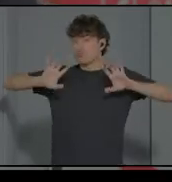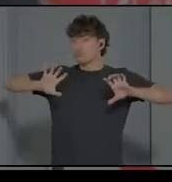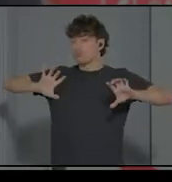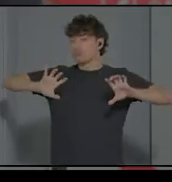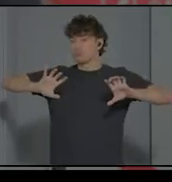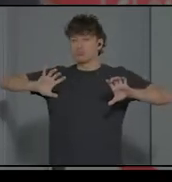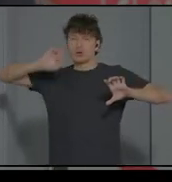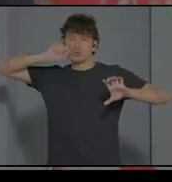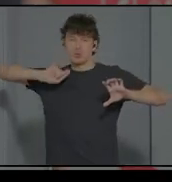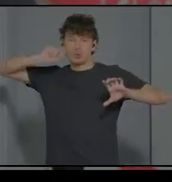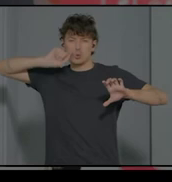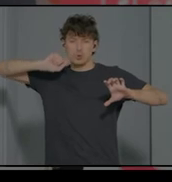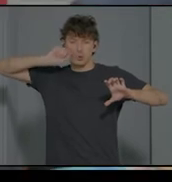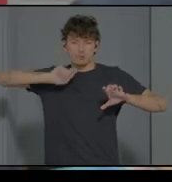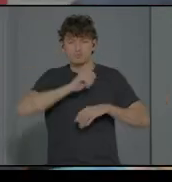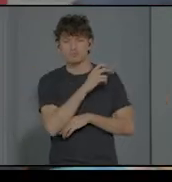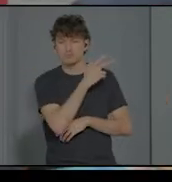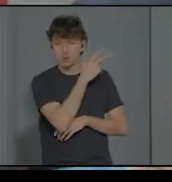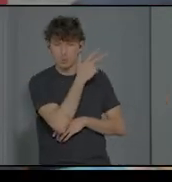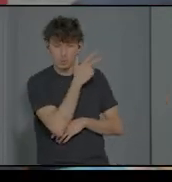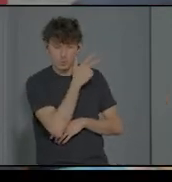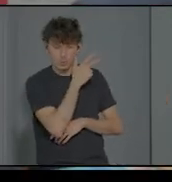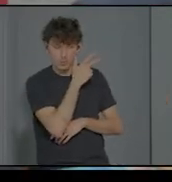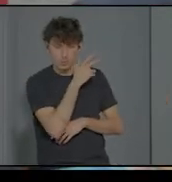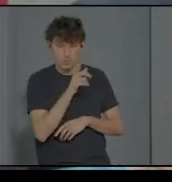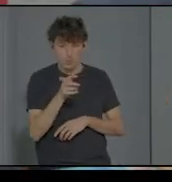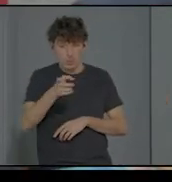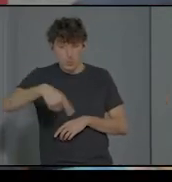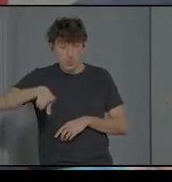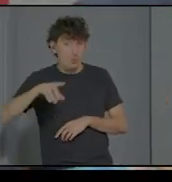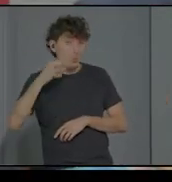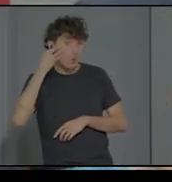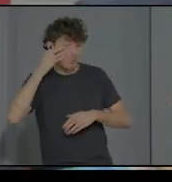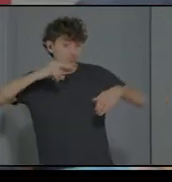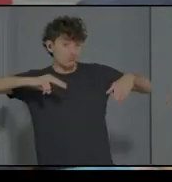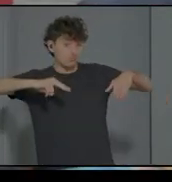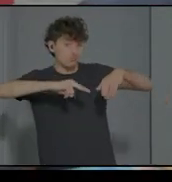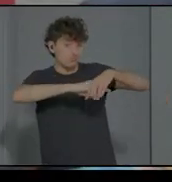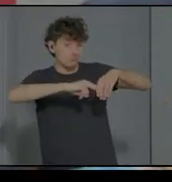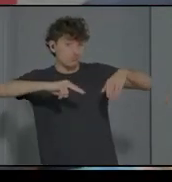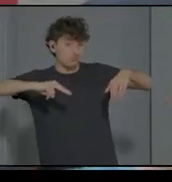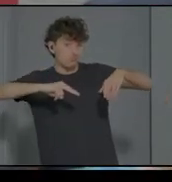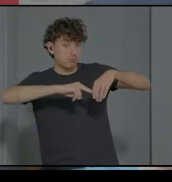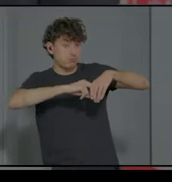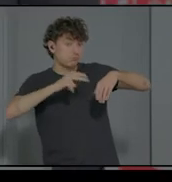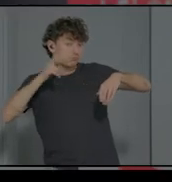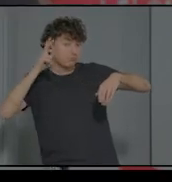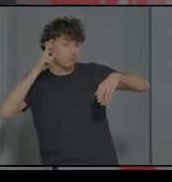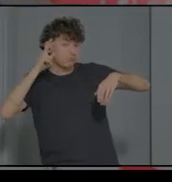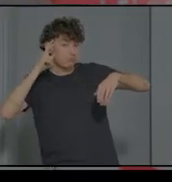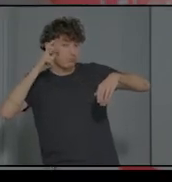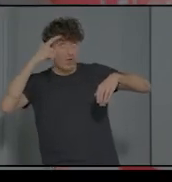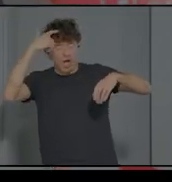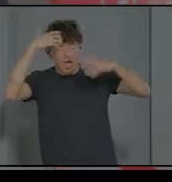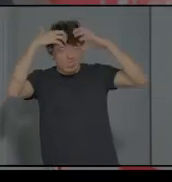mujeres estaban en un escáner de resonancia magnética, donde podíamos ver cuáles eran las áreas del cerebro que se activaban en un determinado